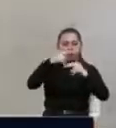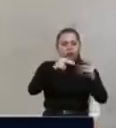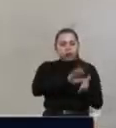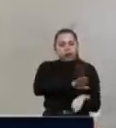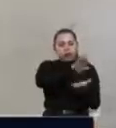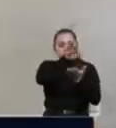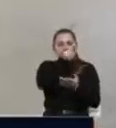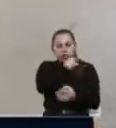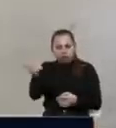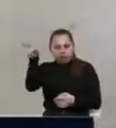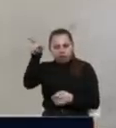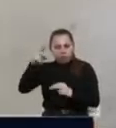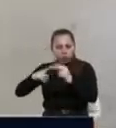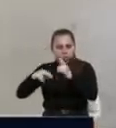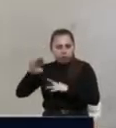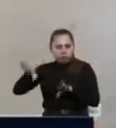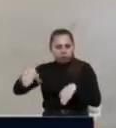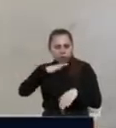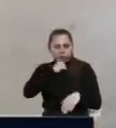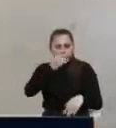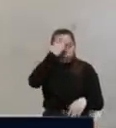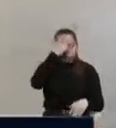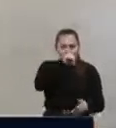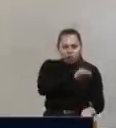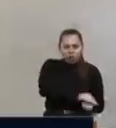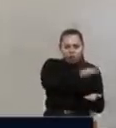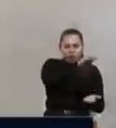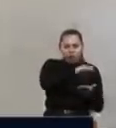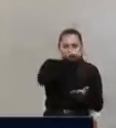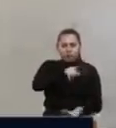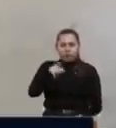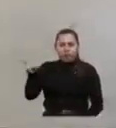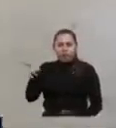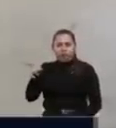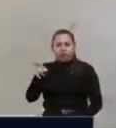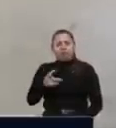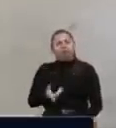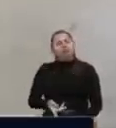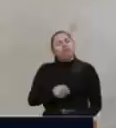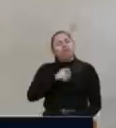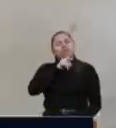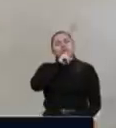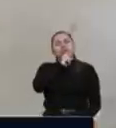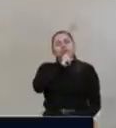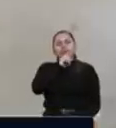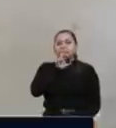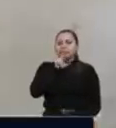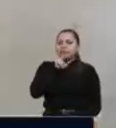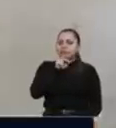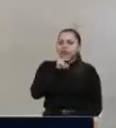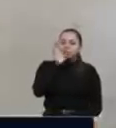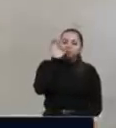construcciones, ese es casi que un indicio necesario que va para un laboratorio.